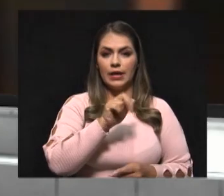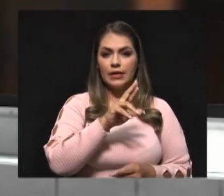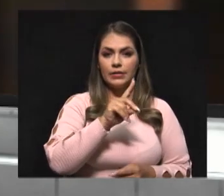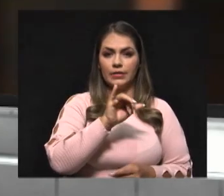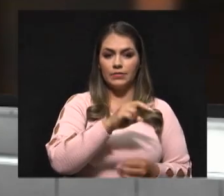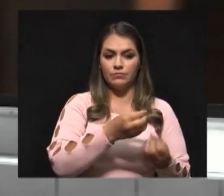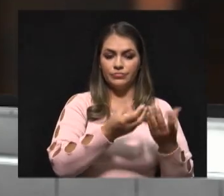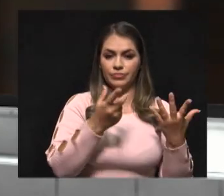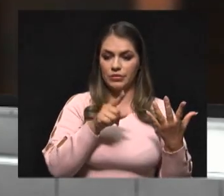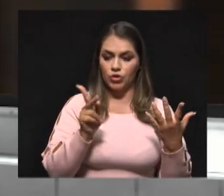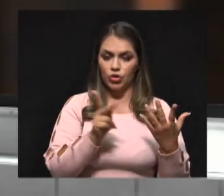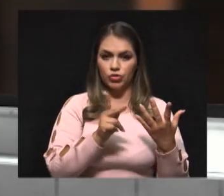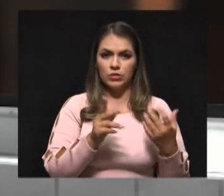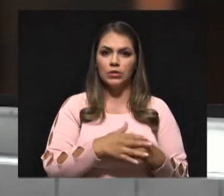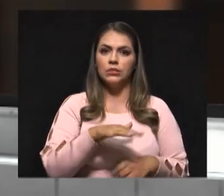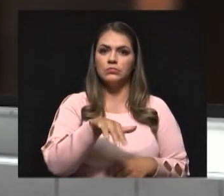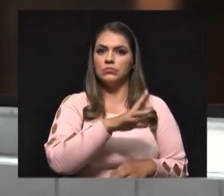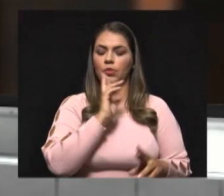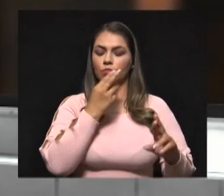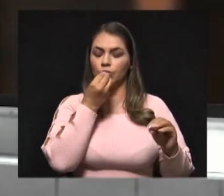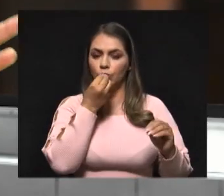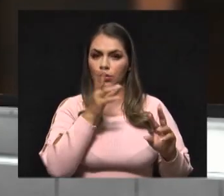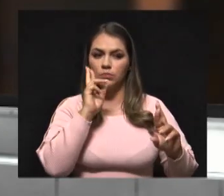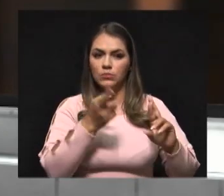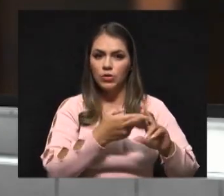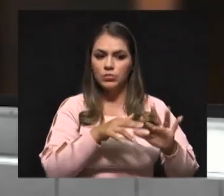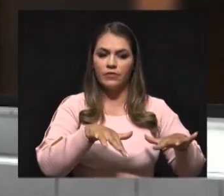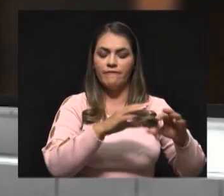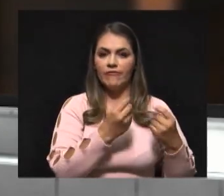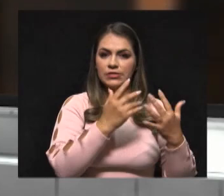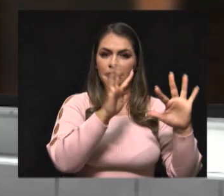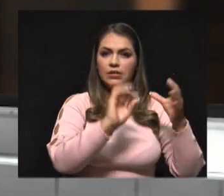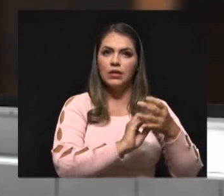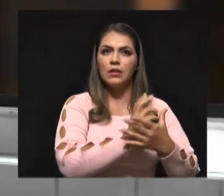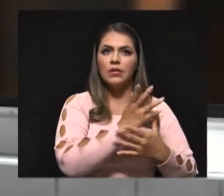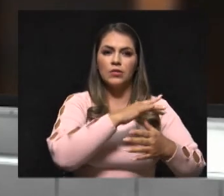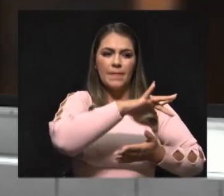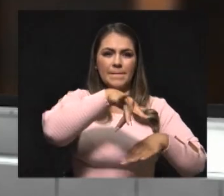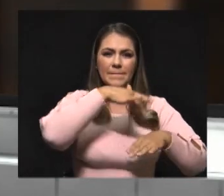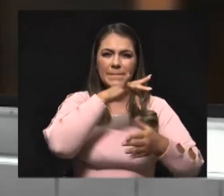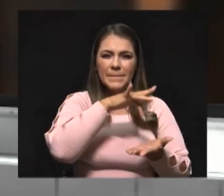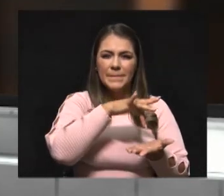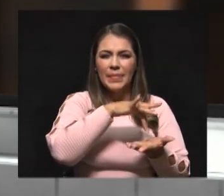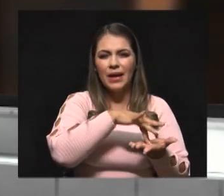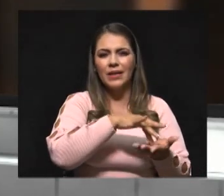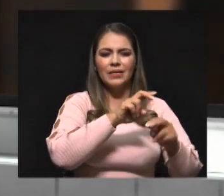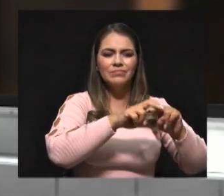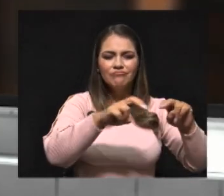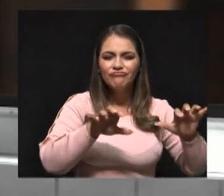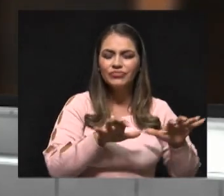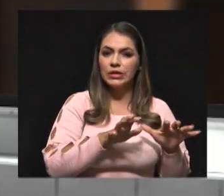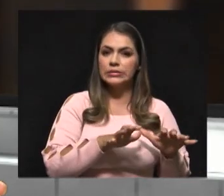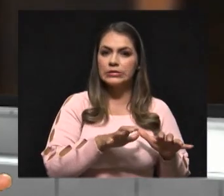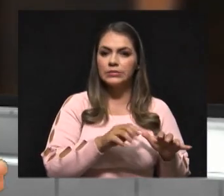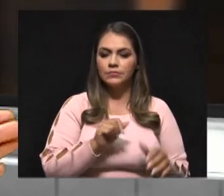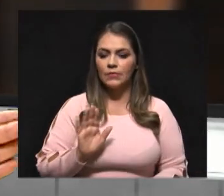jardín es un municipio es municipio patrimonio es hermoso y un festival de las rosas todos queremos sentarnos en el parque en la sombrilla las casas las cascadas